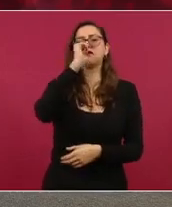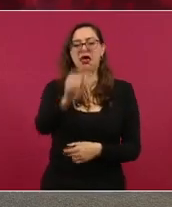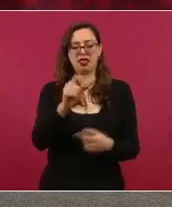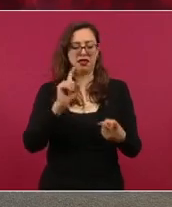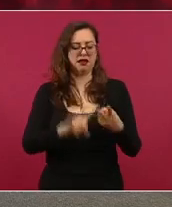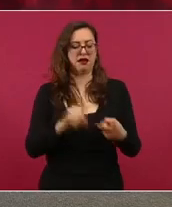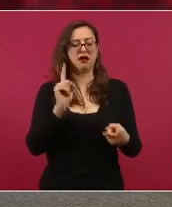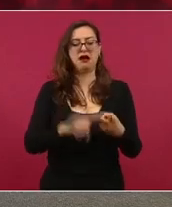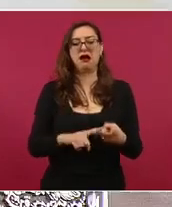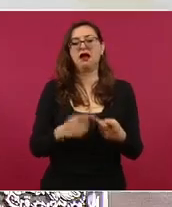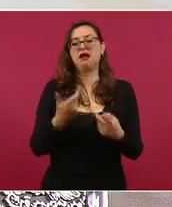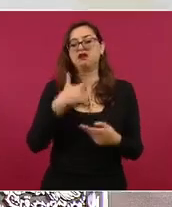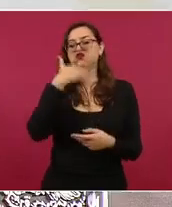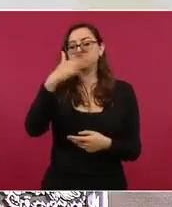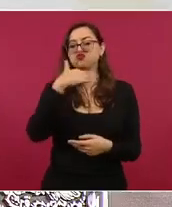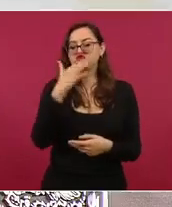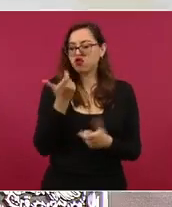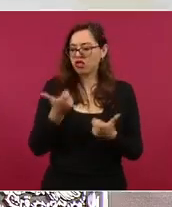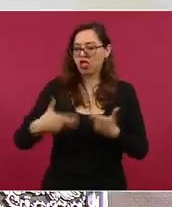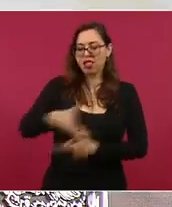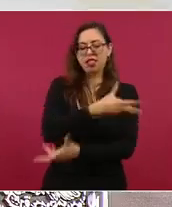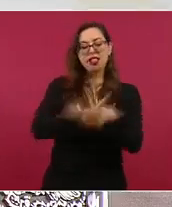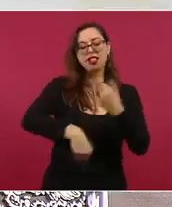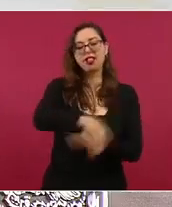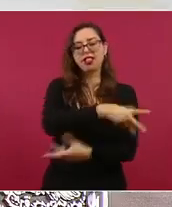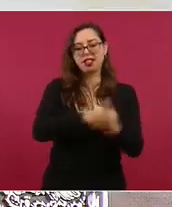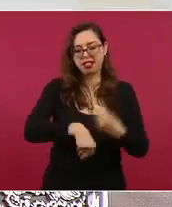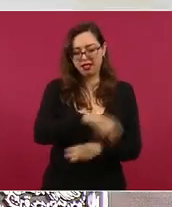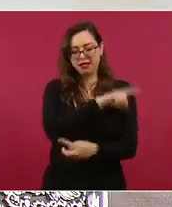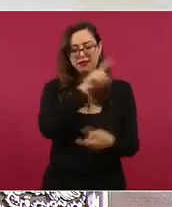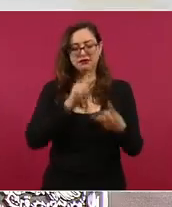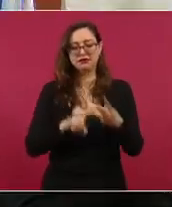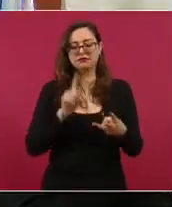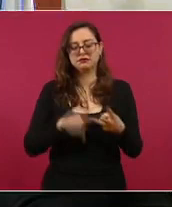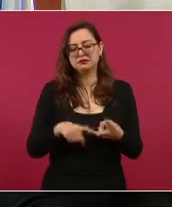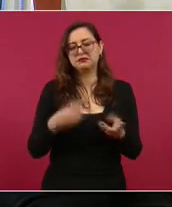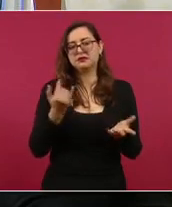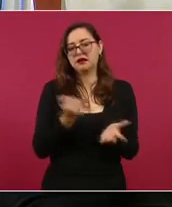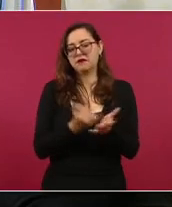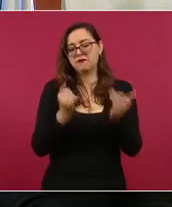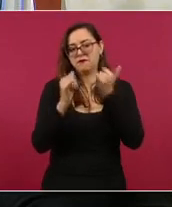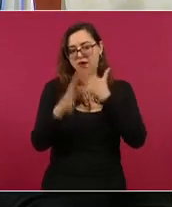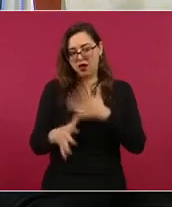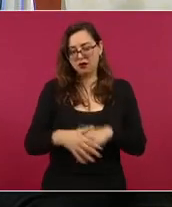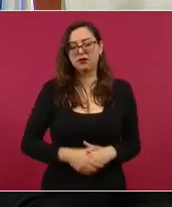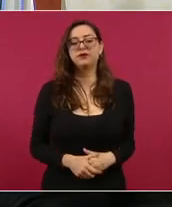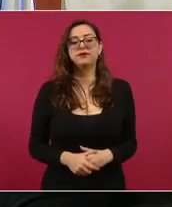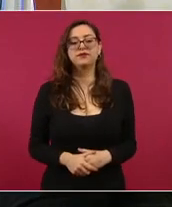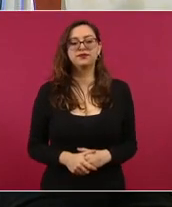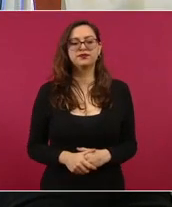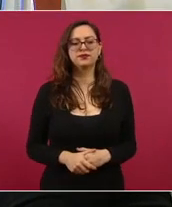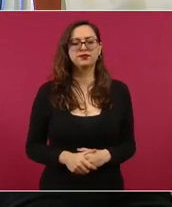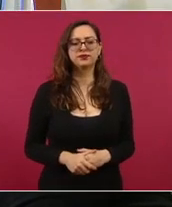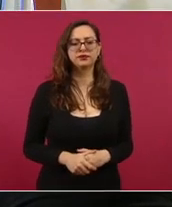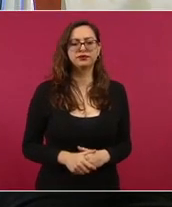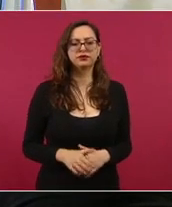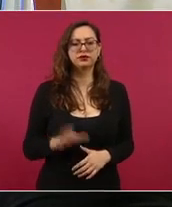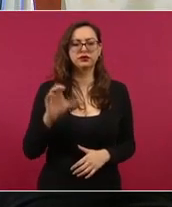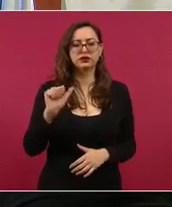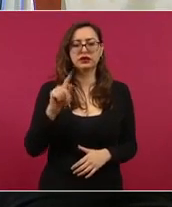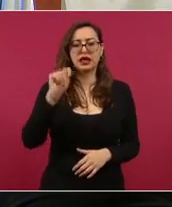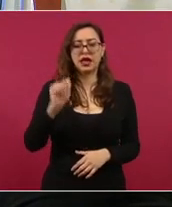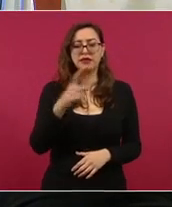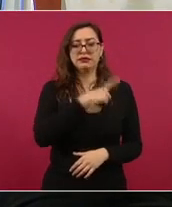impuestos. Se debe fortalecer a la Comisión de Apelación y Arbitraje del Deporte, la conocida como el CAD, y se